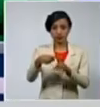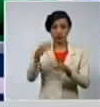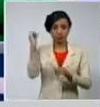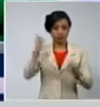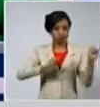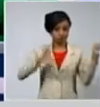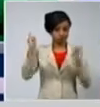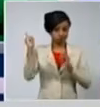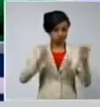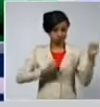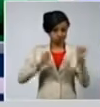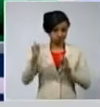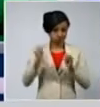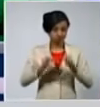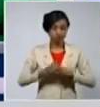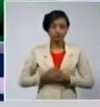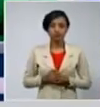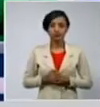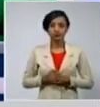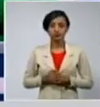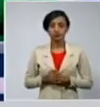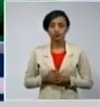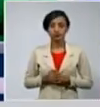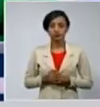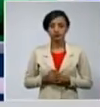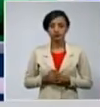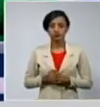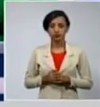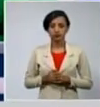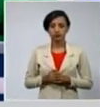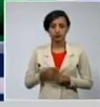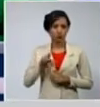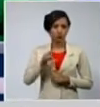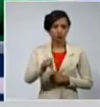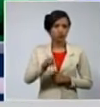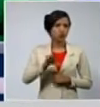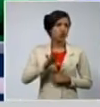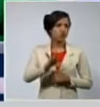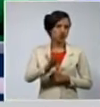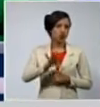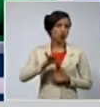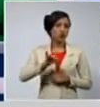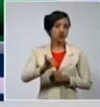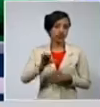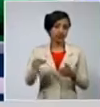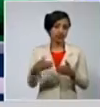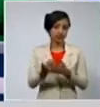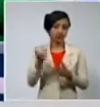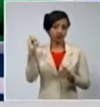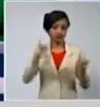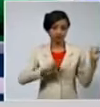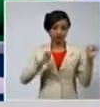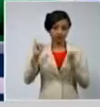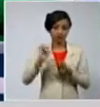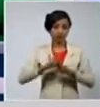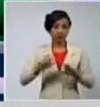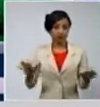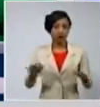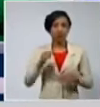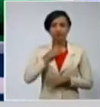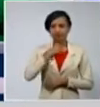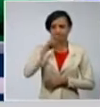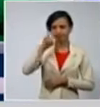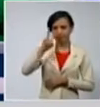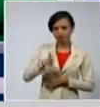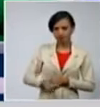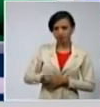a nuestro país en los últimos 5 o 6 días, y se ha hecho el diagnóstico